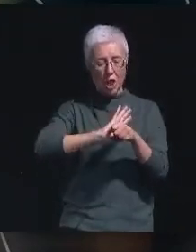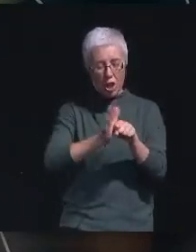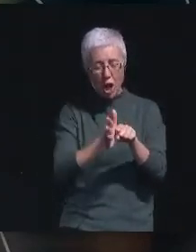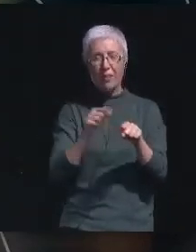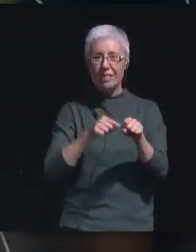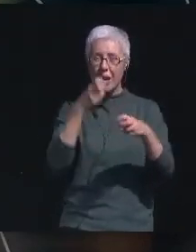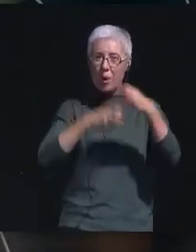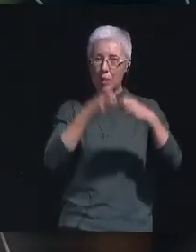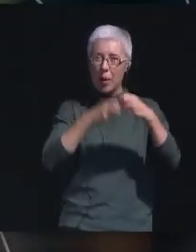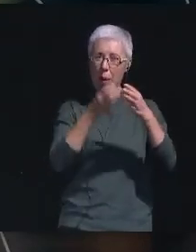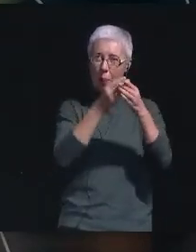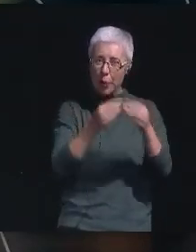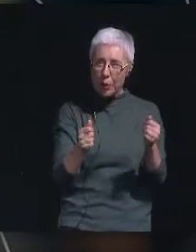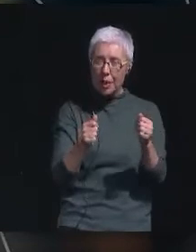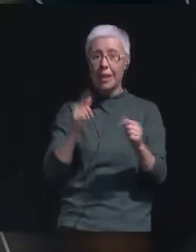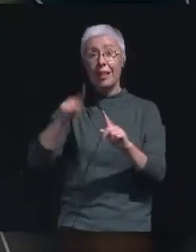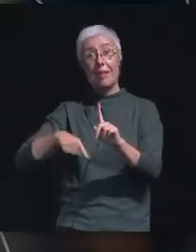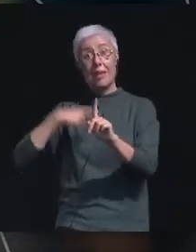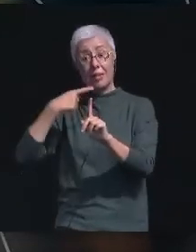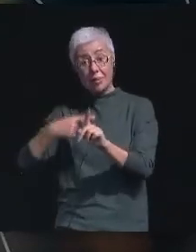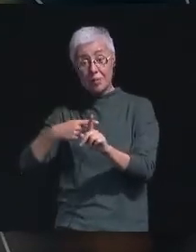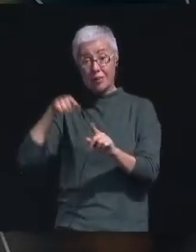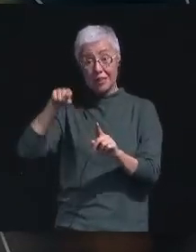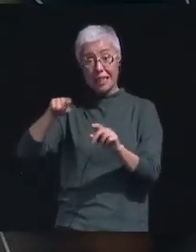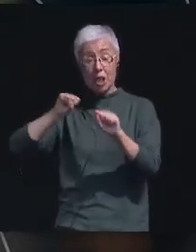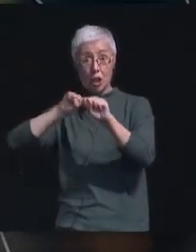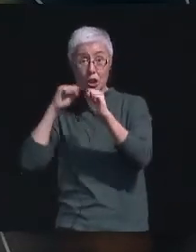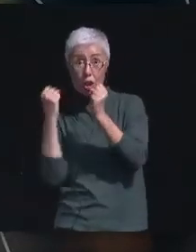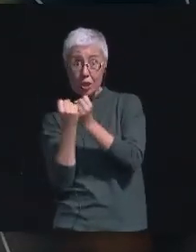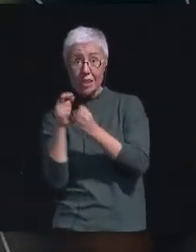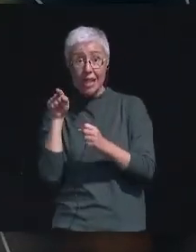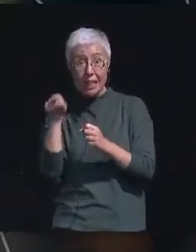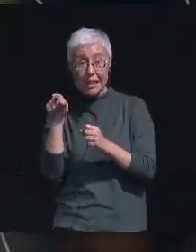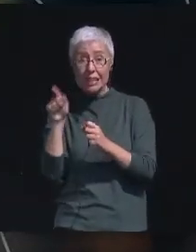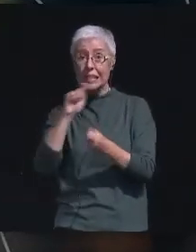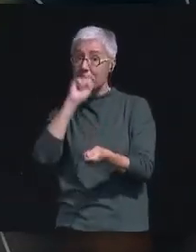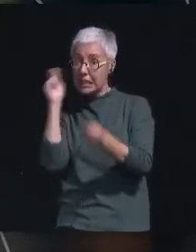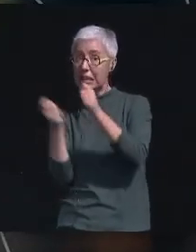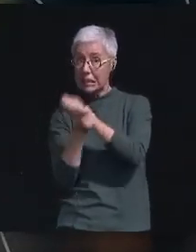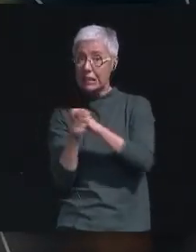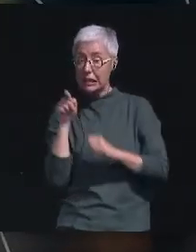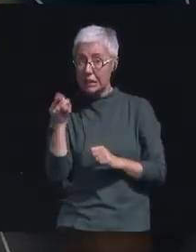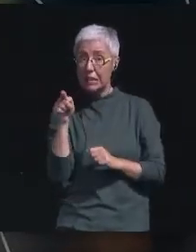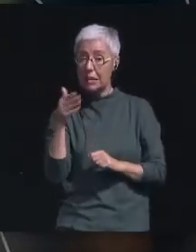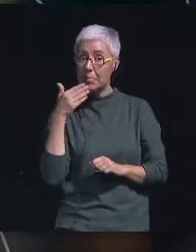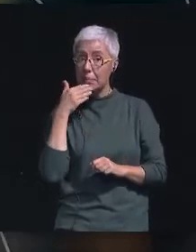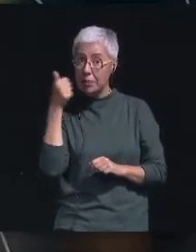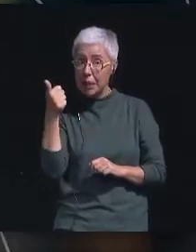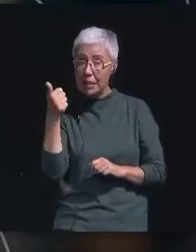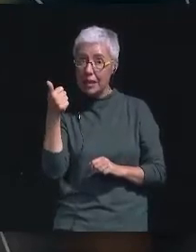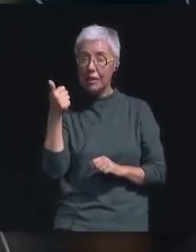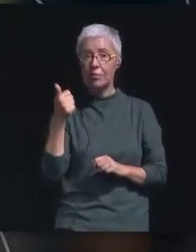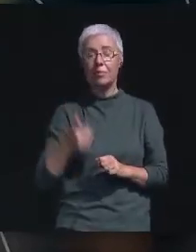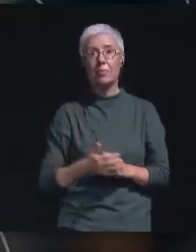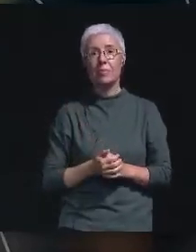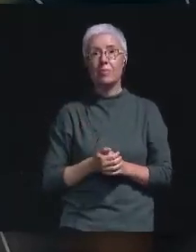lado, transformar a nuestra economía para que sea más resiliente y sea capaz de generar mayor bienestar y, además, tiene en